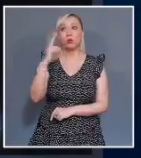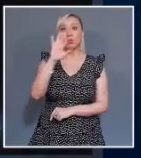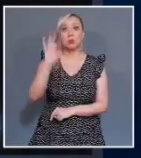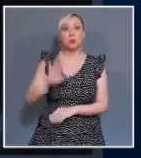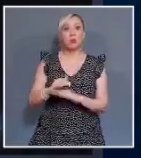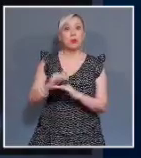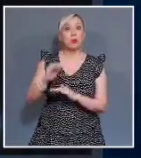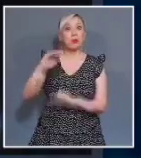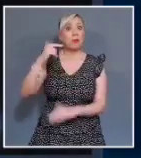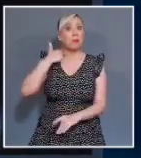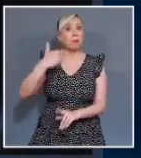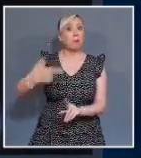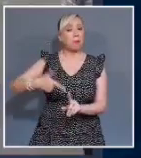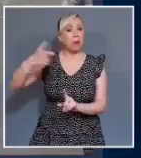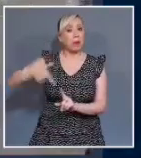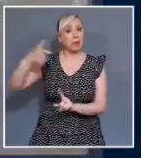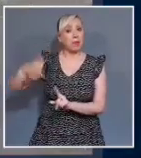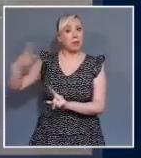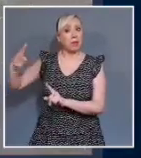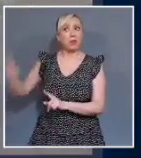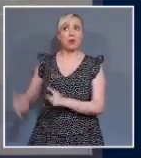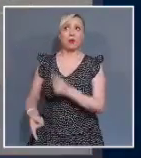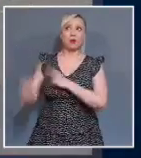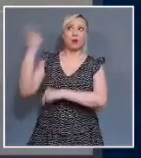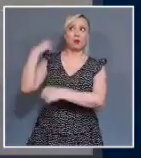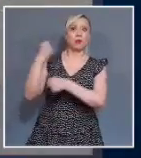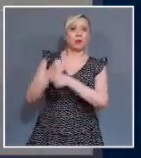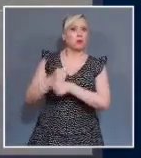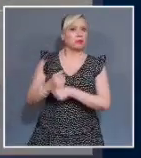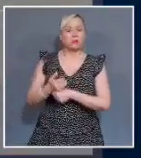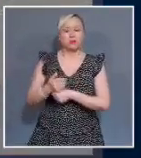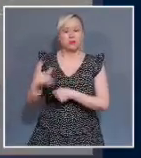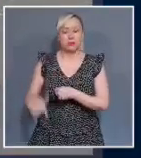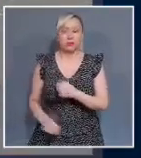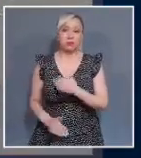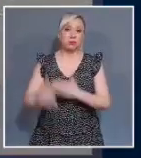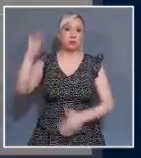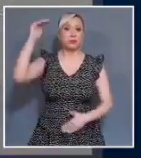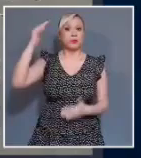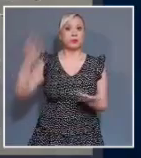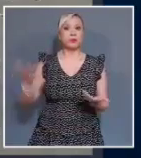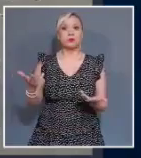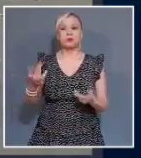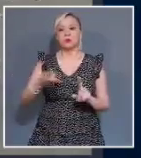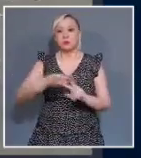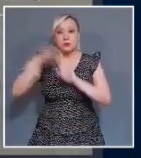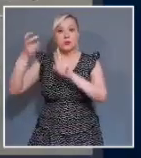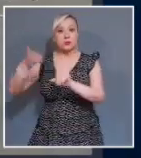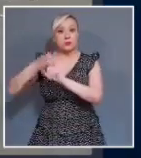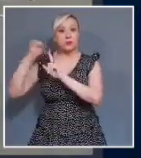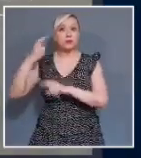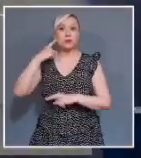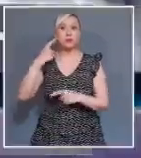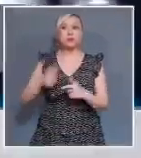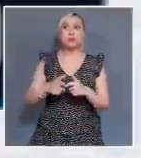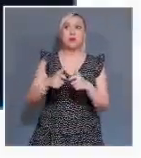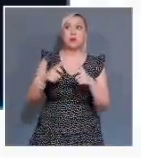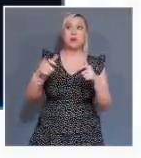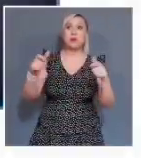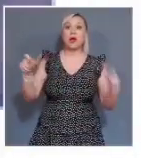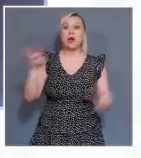al mismo periodo de 2022 y los delitos contra la libertad personal se incrementaron en